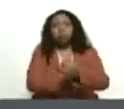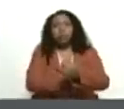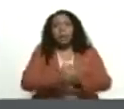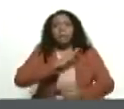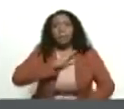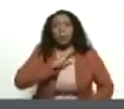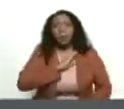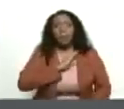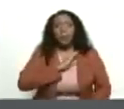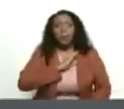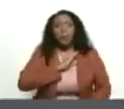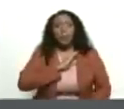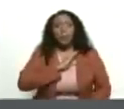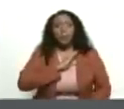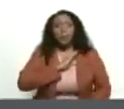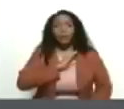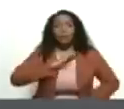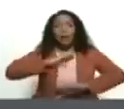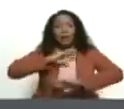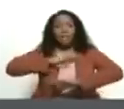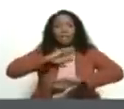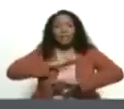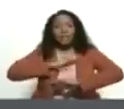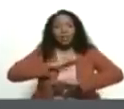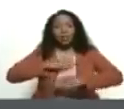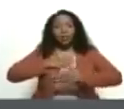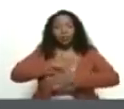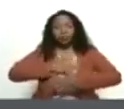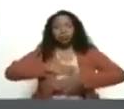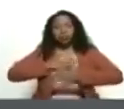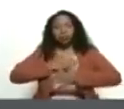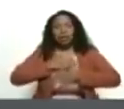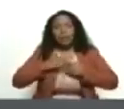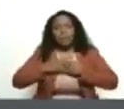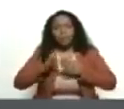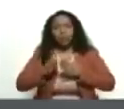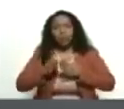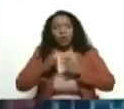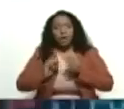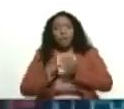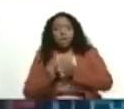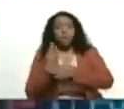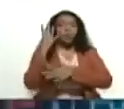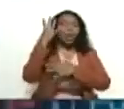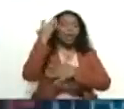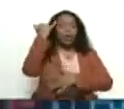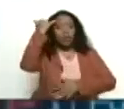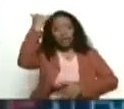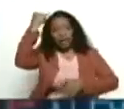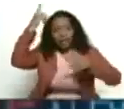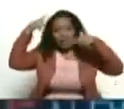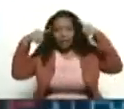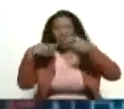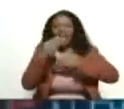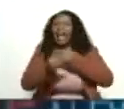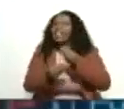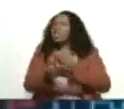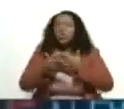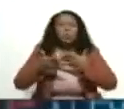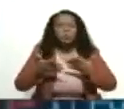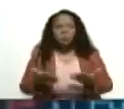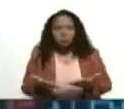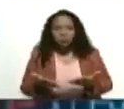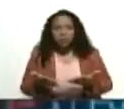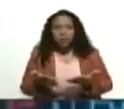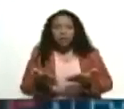nuestro poderoso estado de bienestar inaugurado por el comandante Hugo Chávez, que proporcionó y proporciona